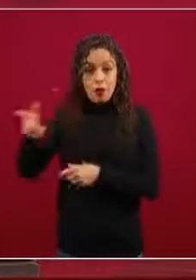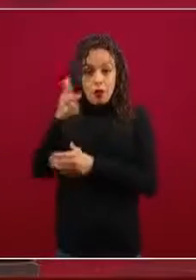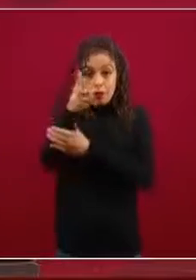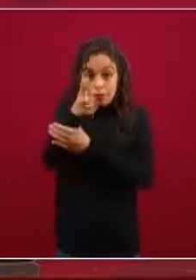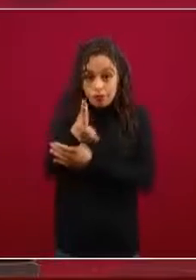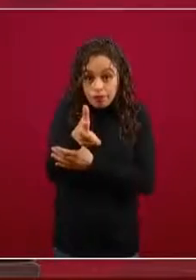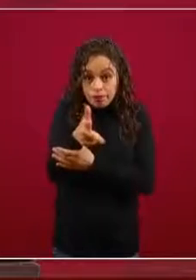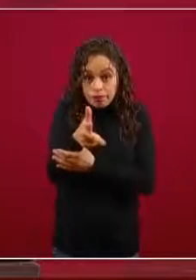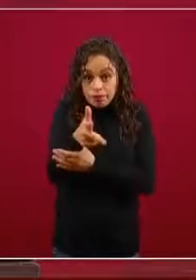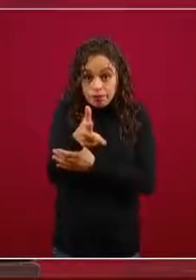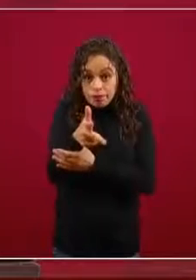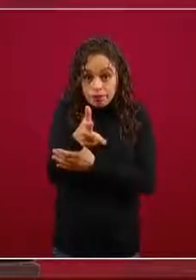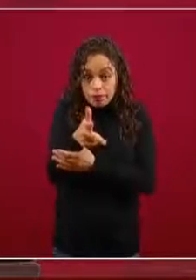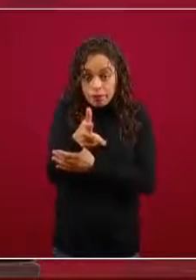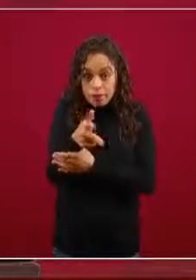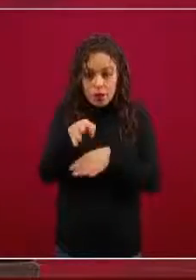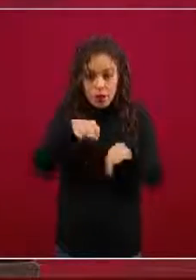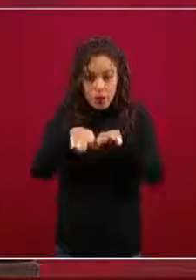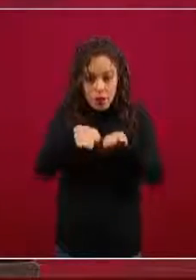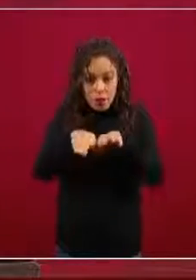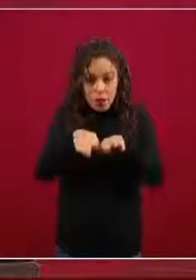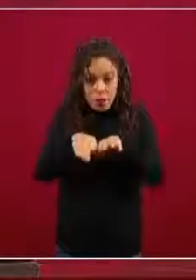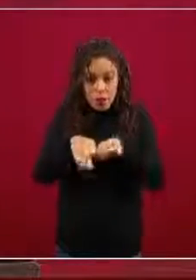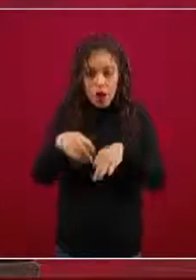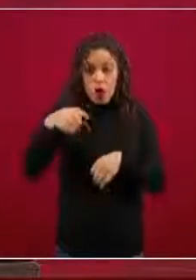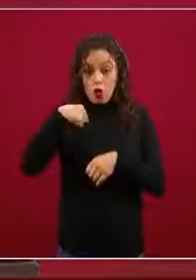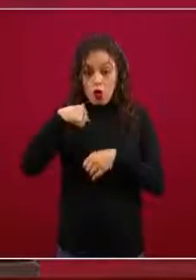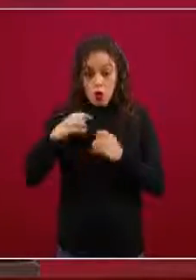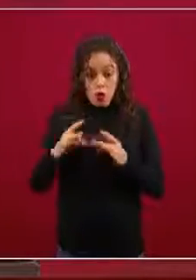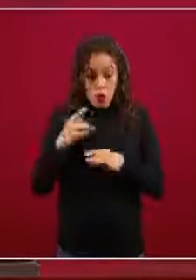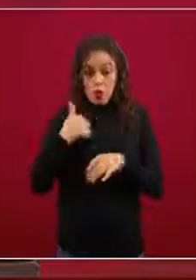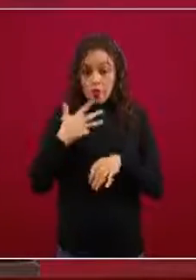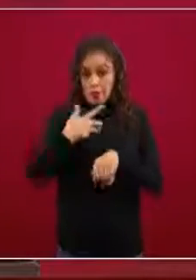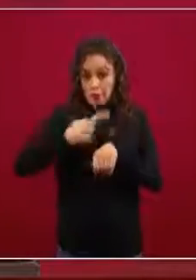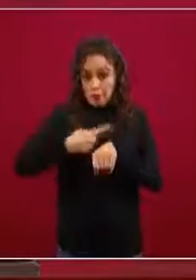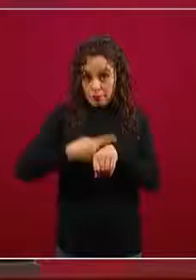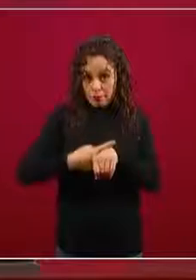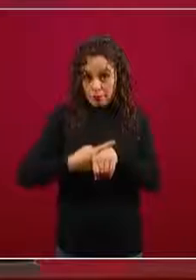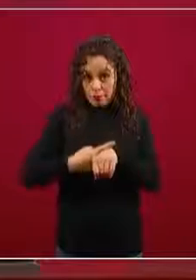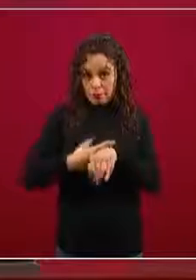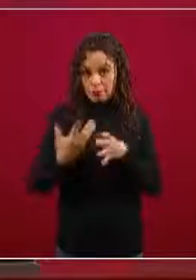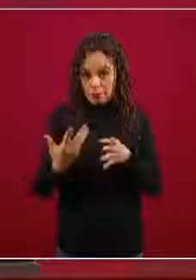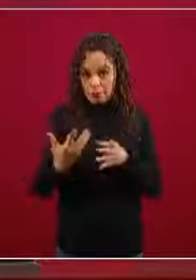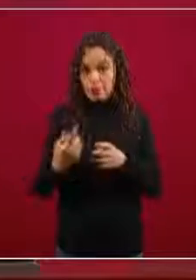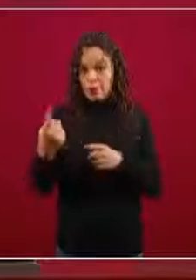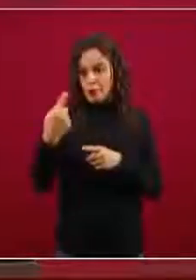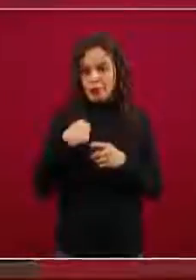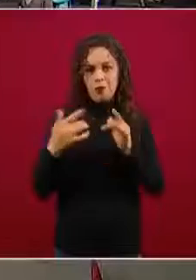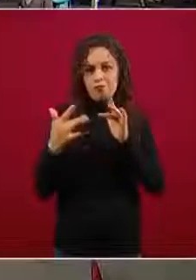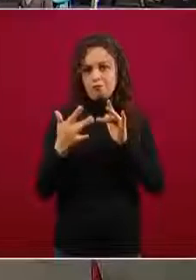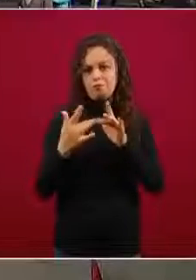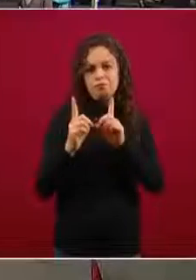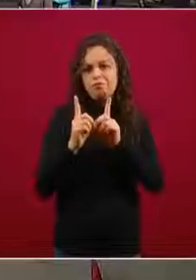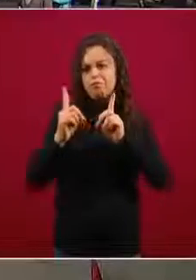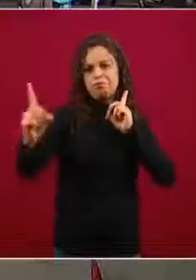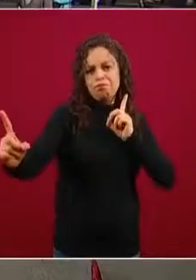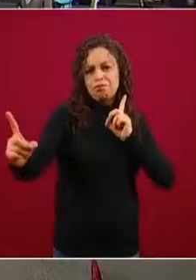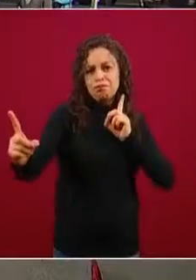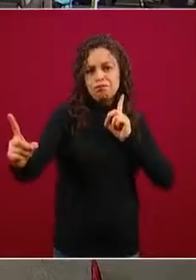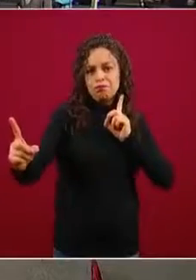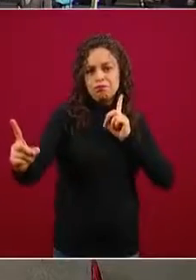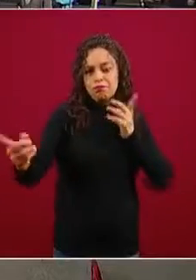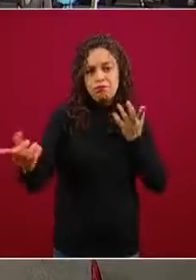enfermo y él está ahí, él no es contacto mío o viceversa, ¿no? Entonces, en este caso nosotros no lo